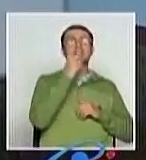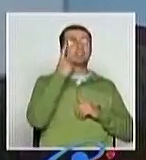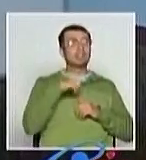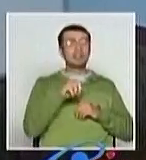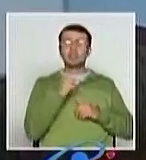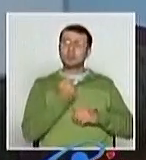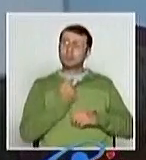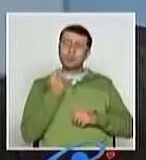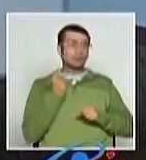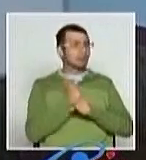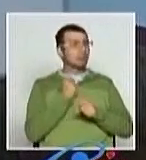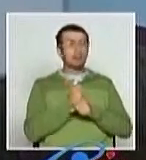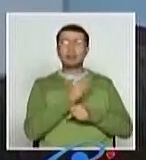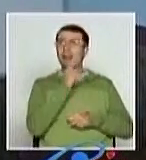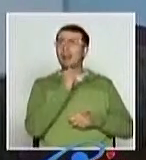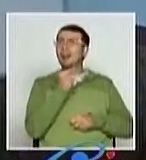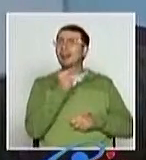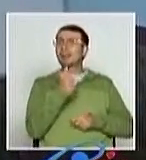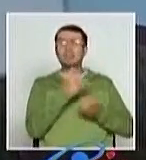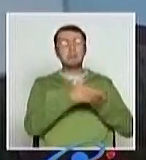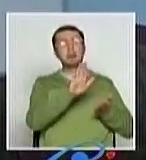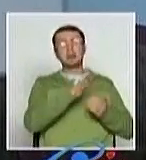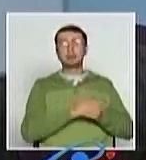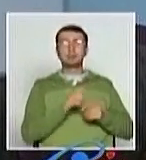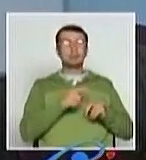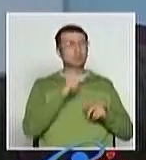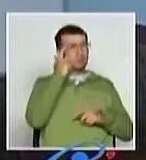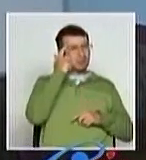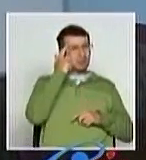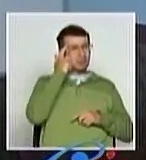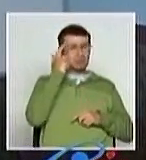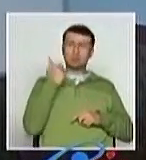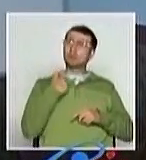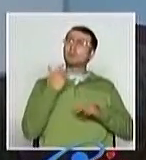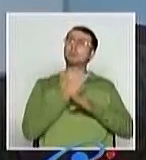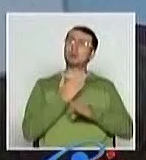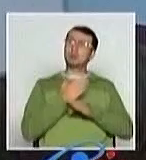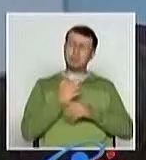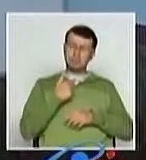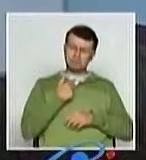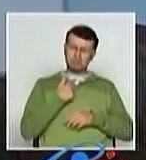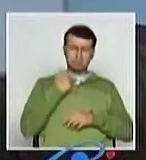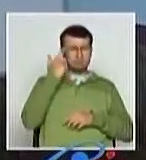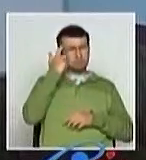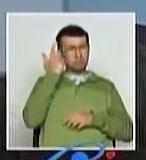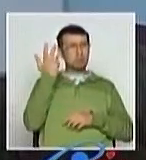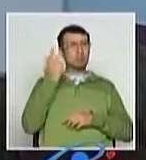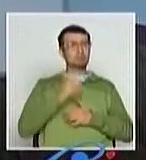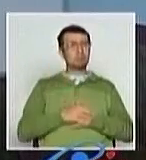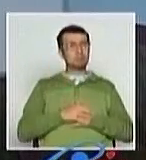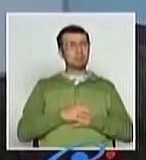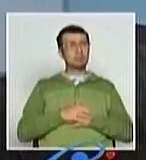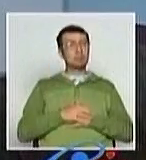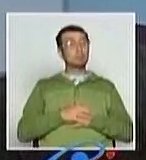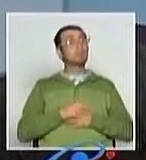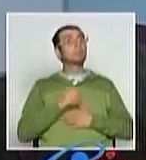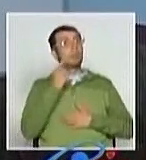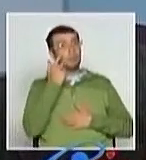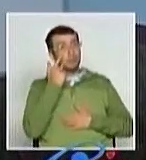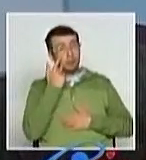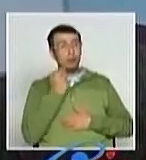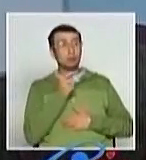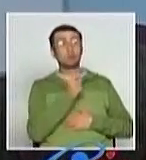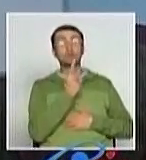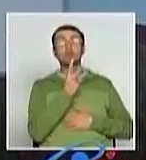trabajar casi la echan Pero ella se cuestionó será que el problema lo tengo yo y señoras 2